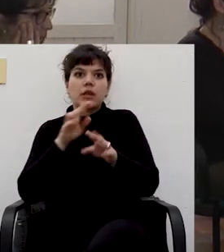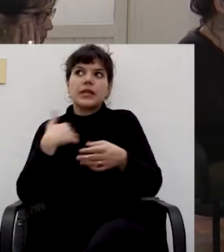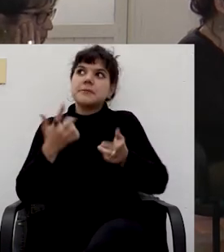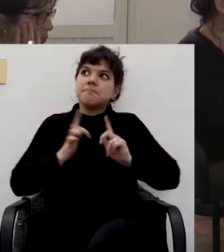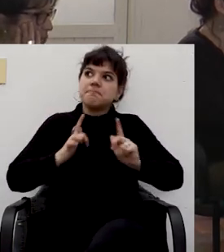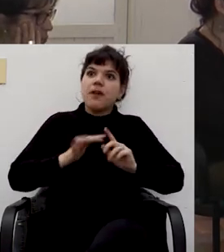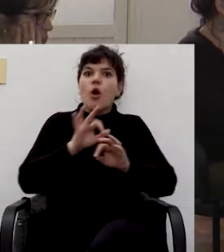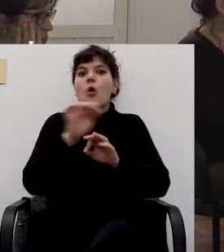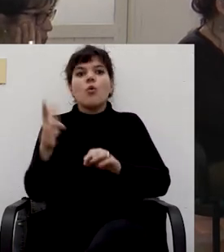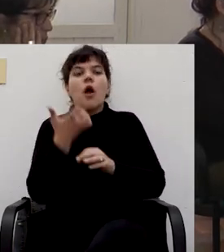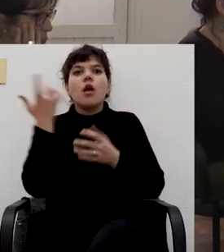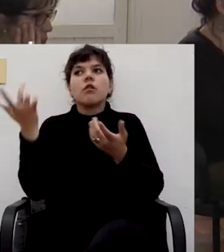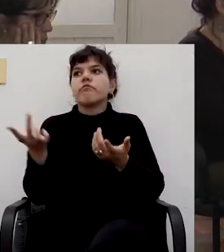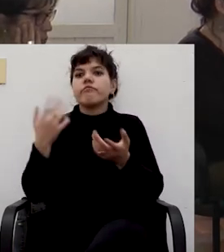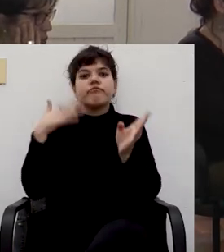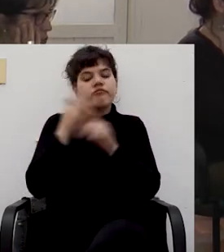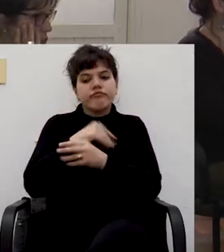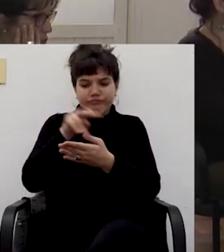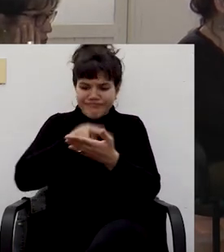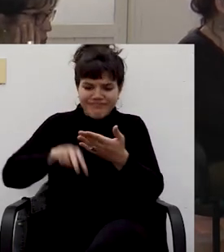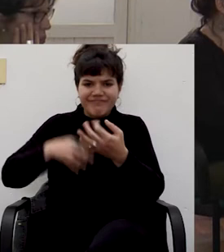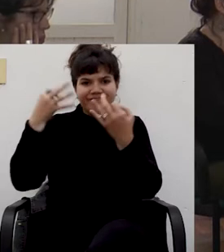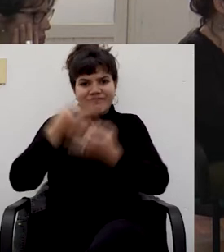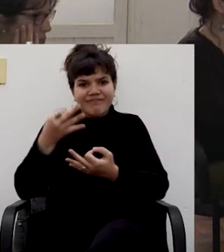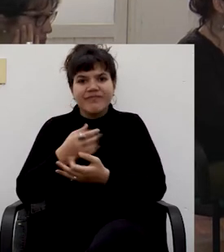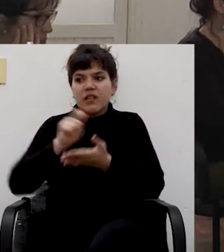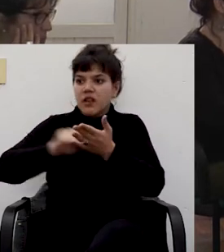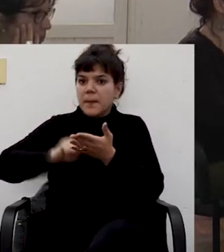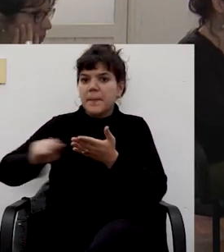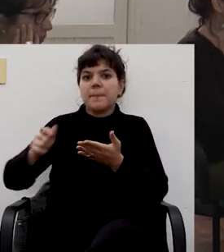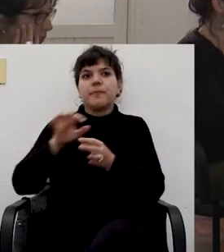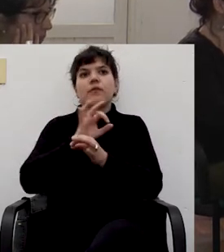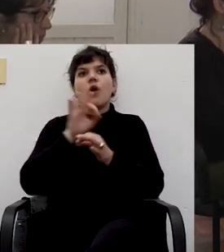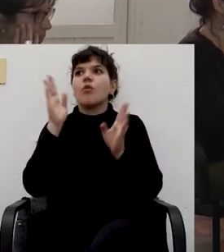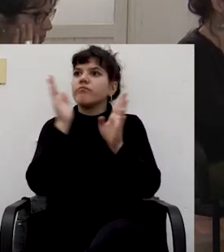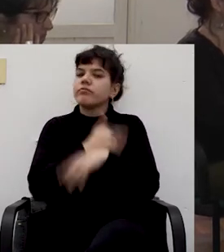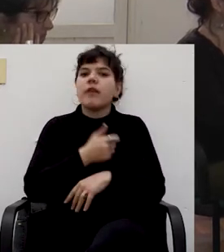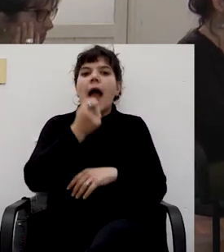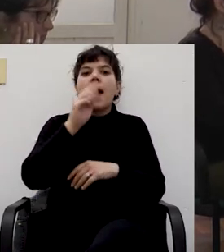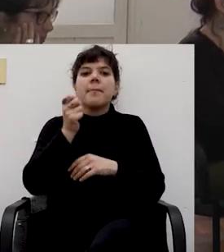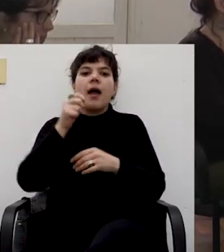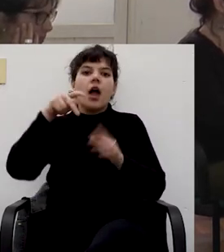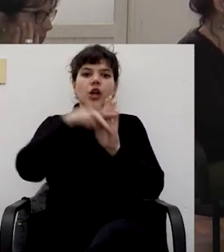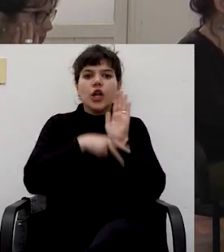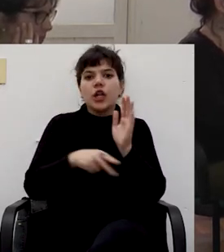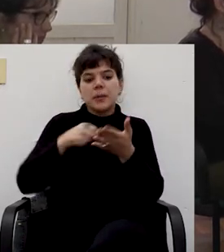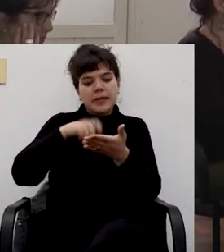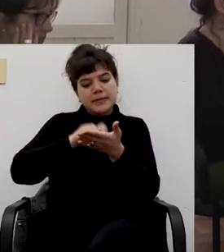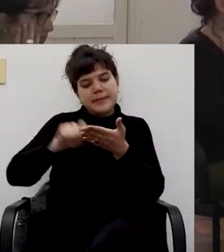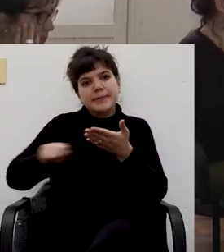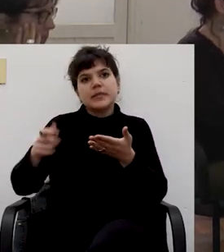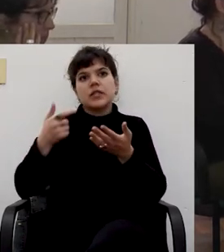no tienen el suficiente nivel de lectura y de escritura, o no saben citar APA, o cosas que